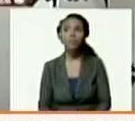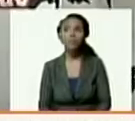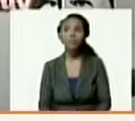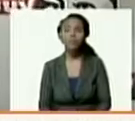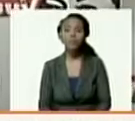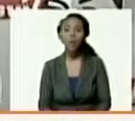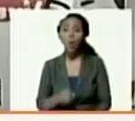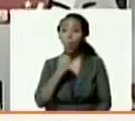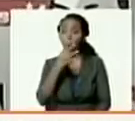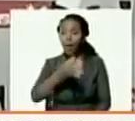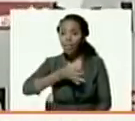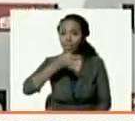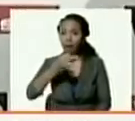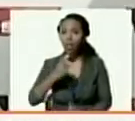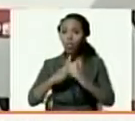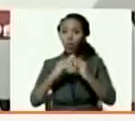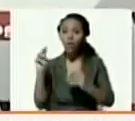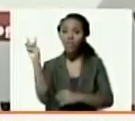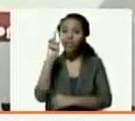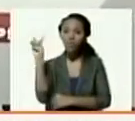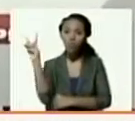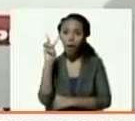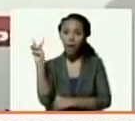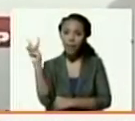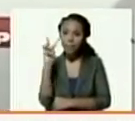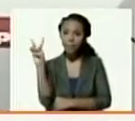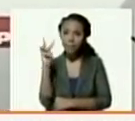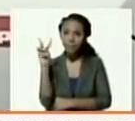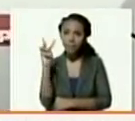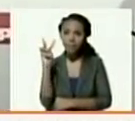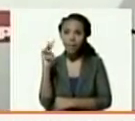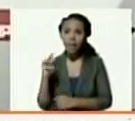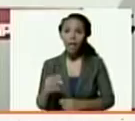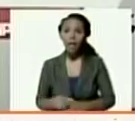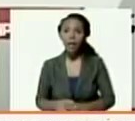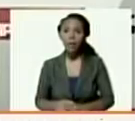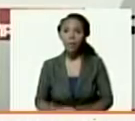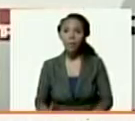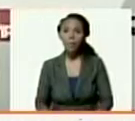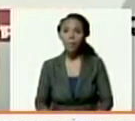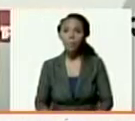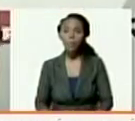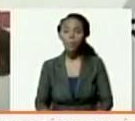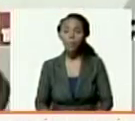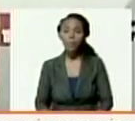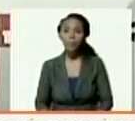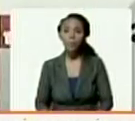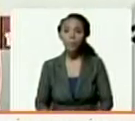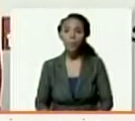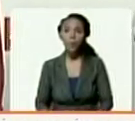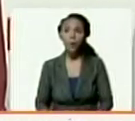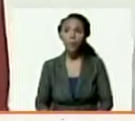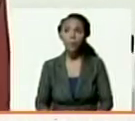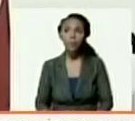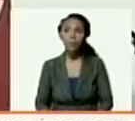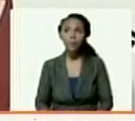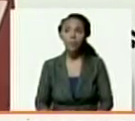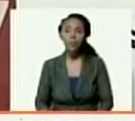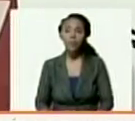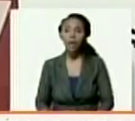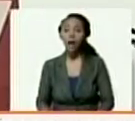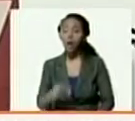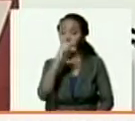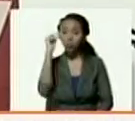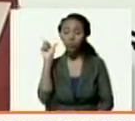Buenas tardes a toda Venezuela, buenas tardes a las y los militantes del Partido Socialista Unido